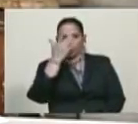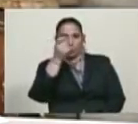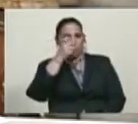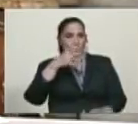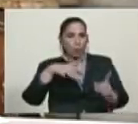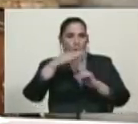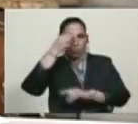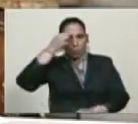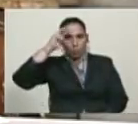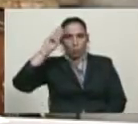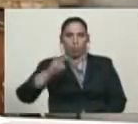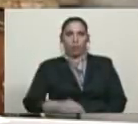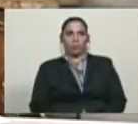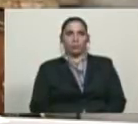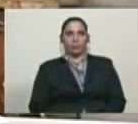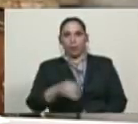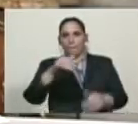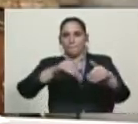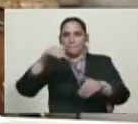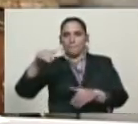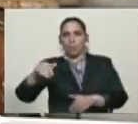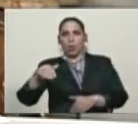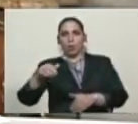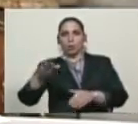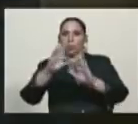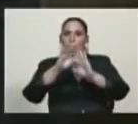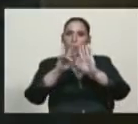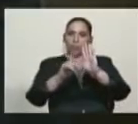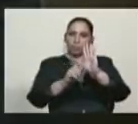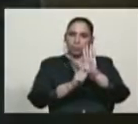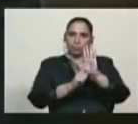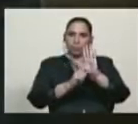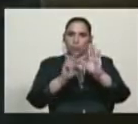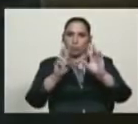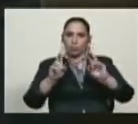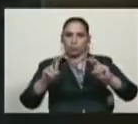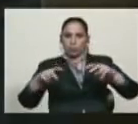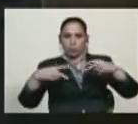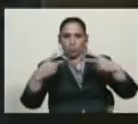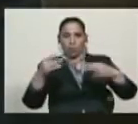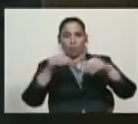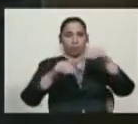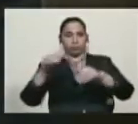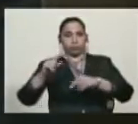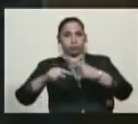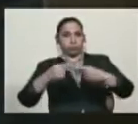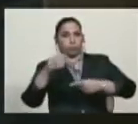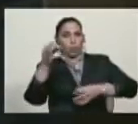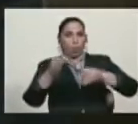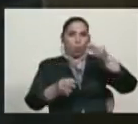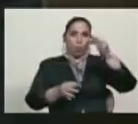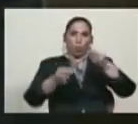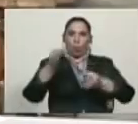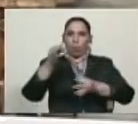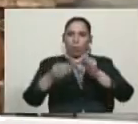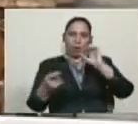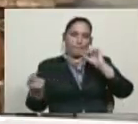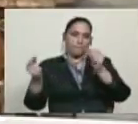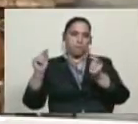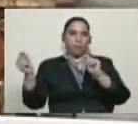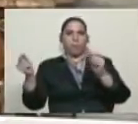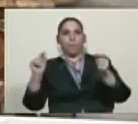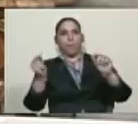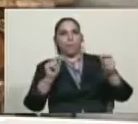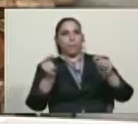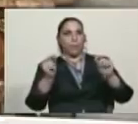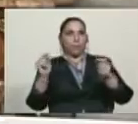cubano cuba vota por su constitución elecciones luego de una jornada ejemplar